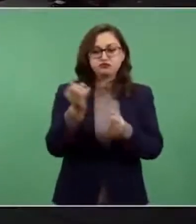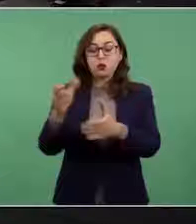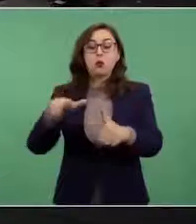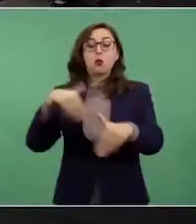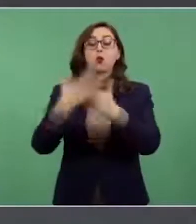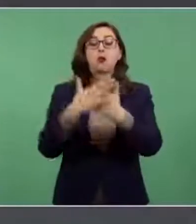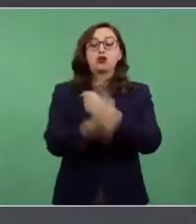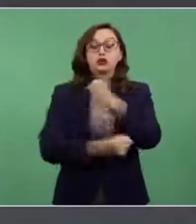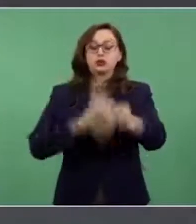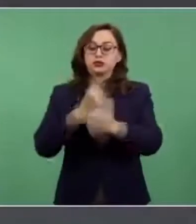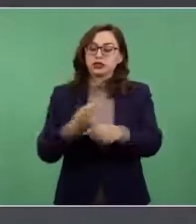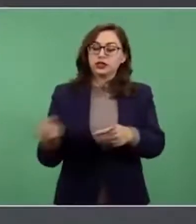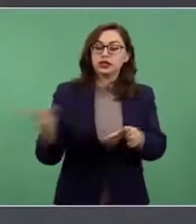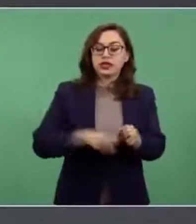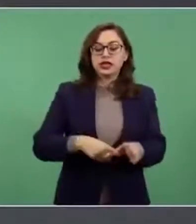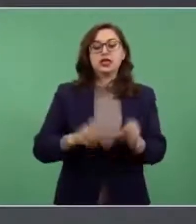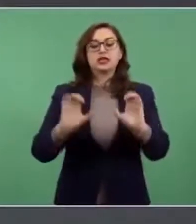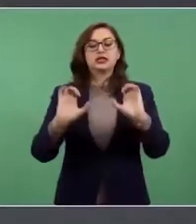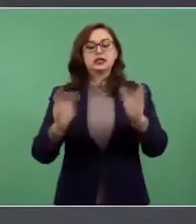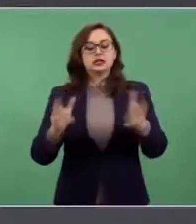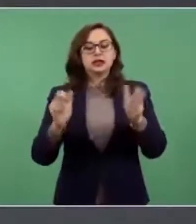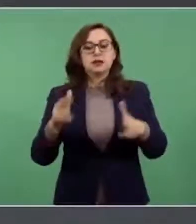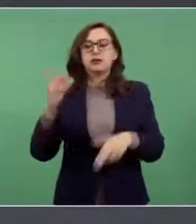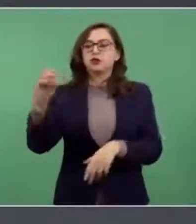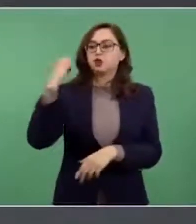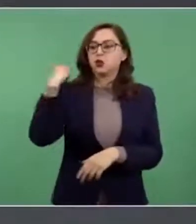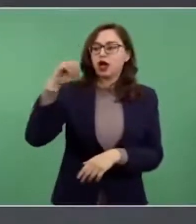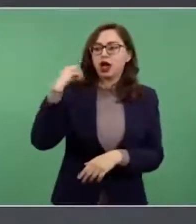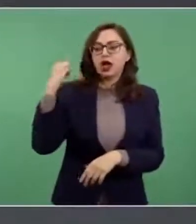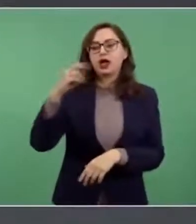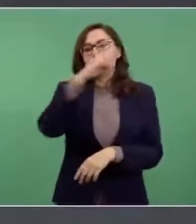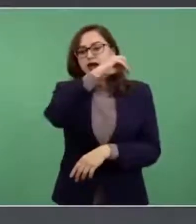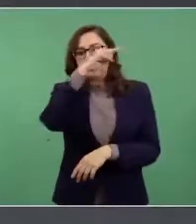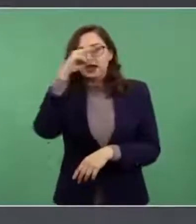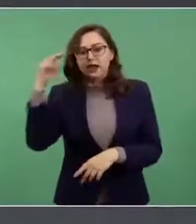Chiapas, Oaxaca, Zacatecas, Durango y Nayarit.